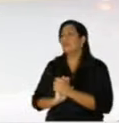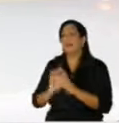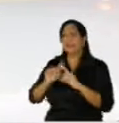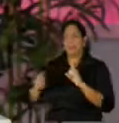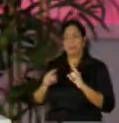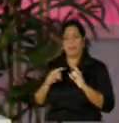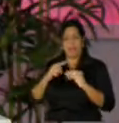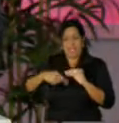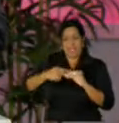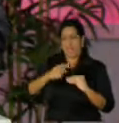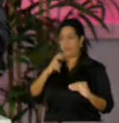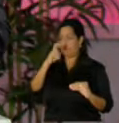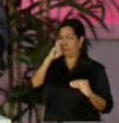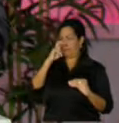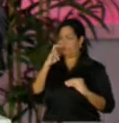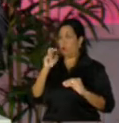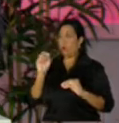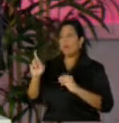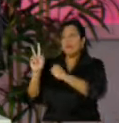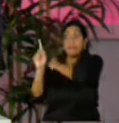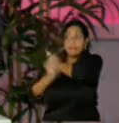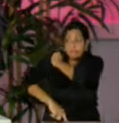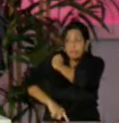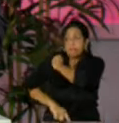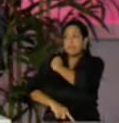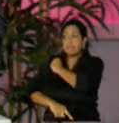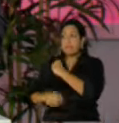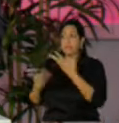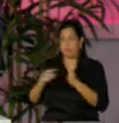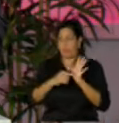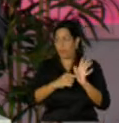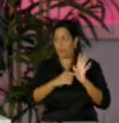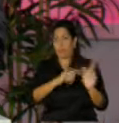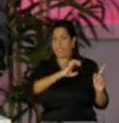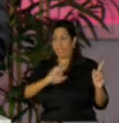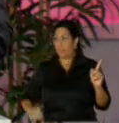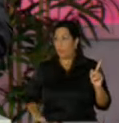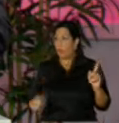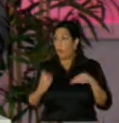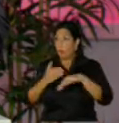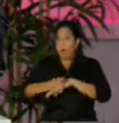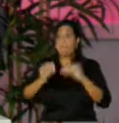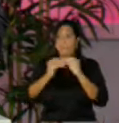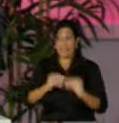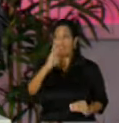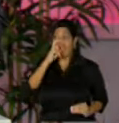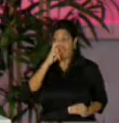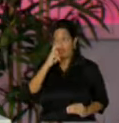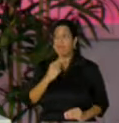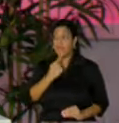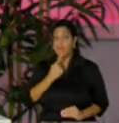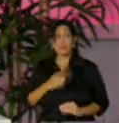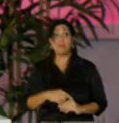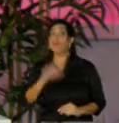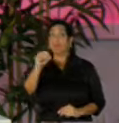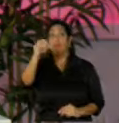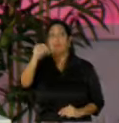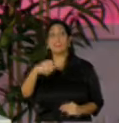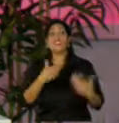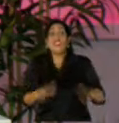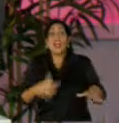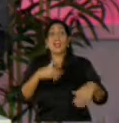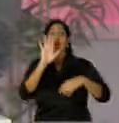restrictivos, en términos punitivos, en otros países, San Salvador, por ejemplo, han sido aún más severos. Sí, entonces ellos llevan 25